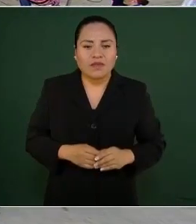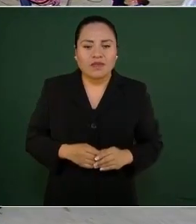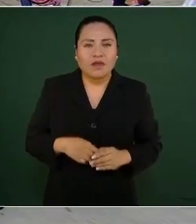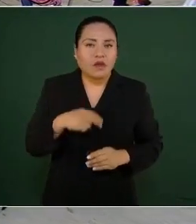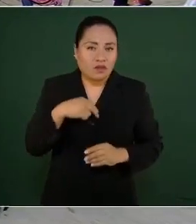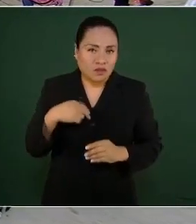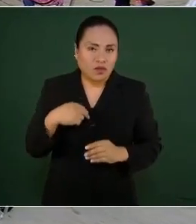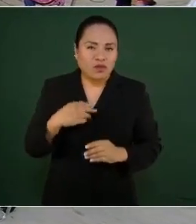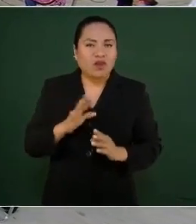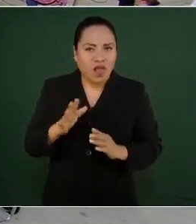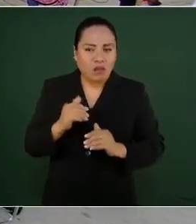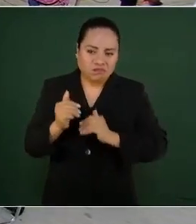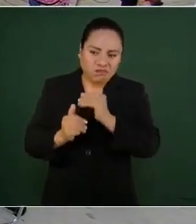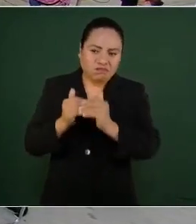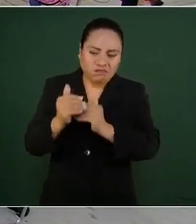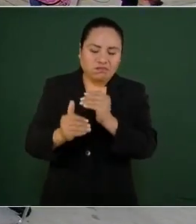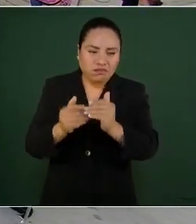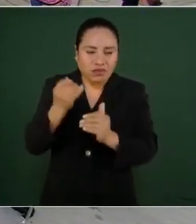en otros no,